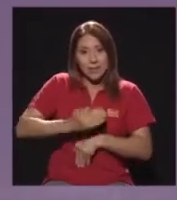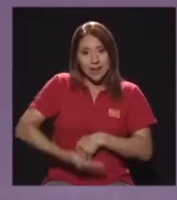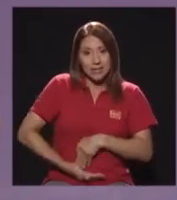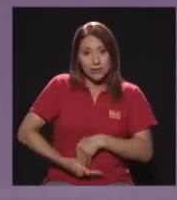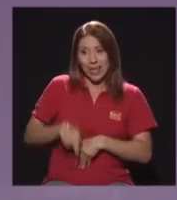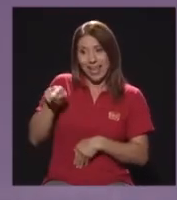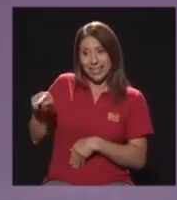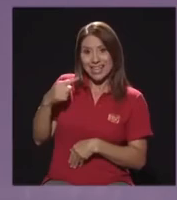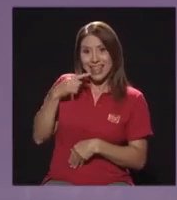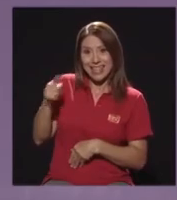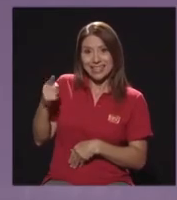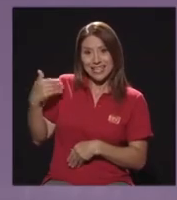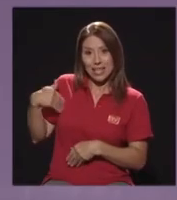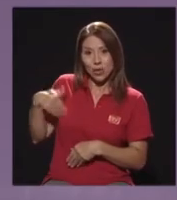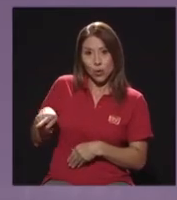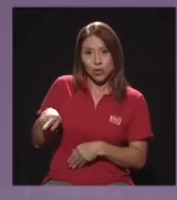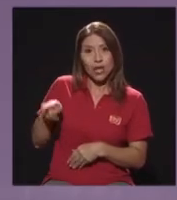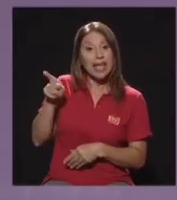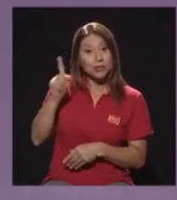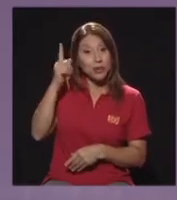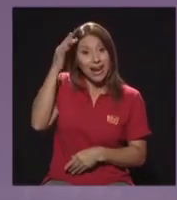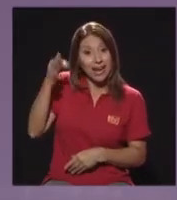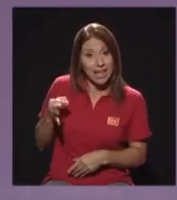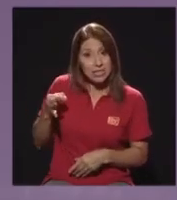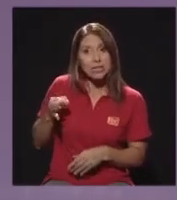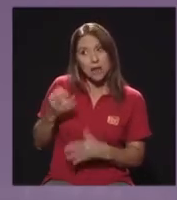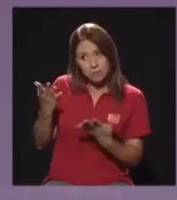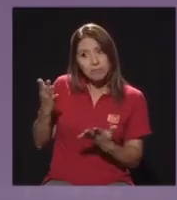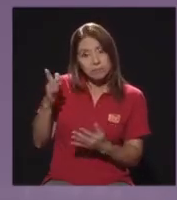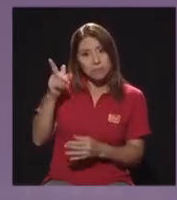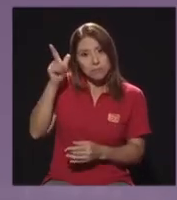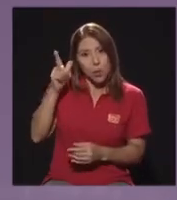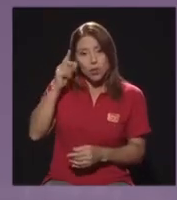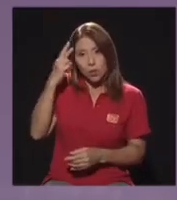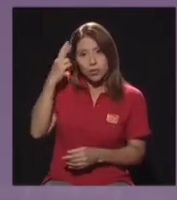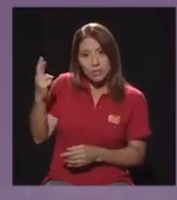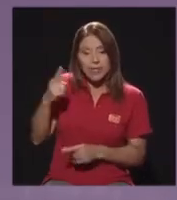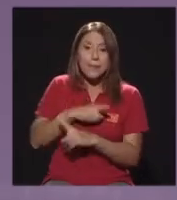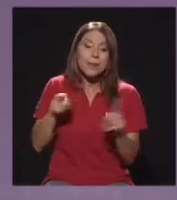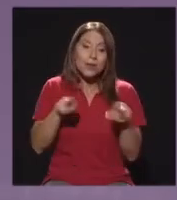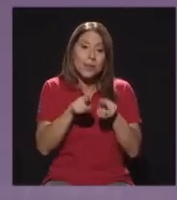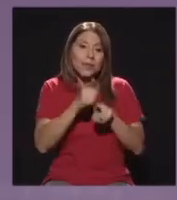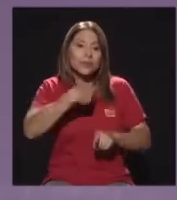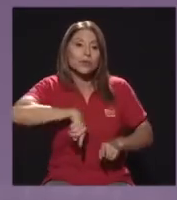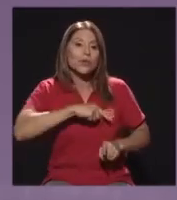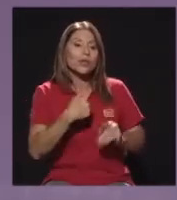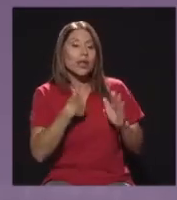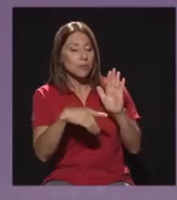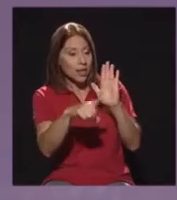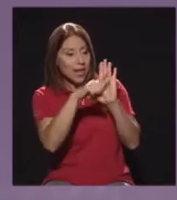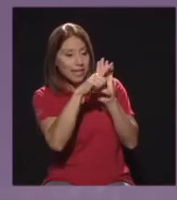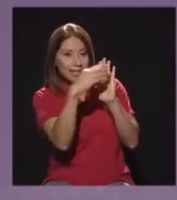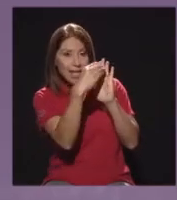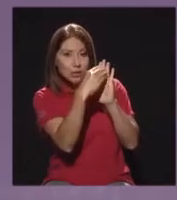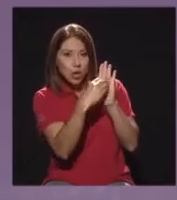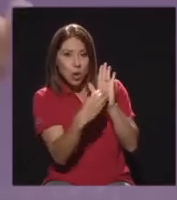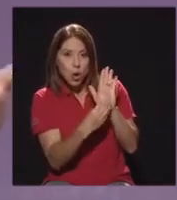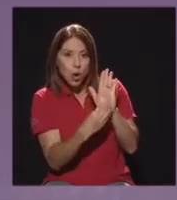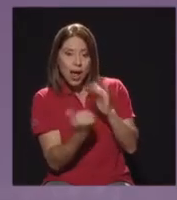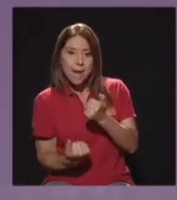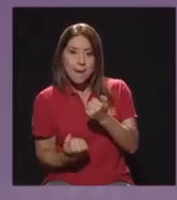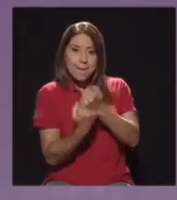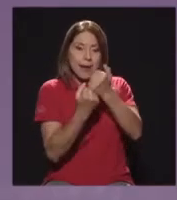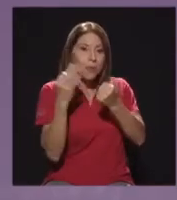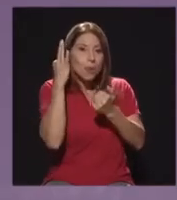creencia es respetable absolutamente pero por el otro lado tenemos la legislación que ampara a las mujeres para